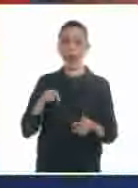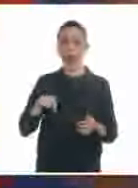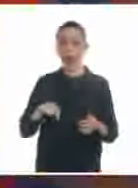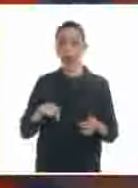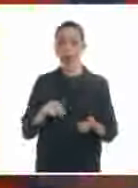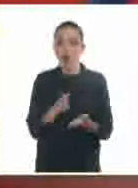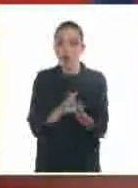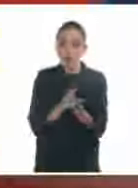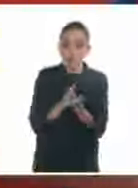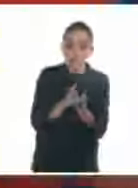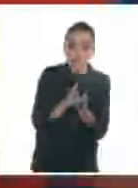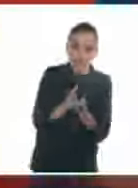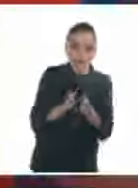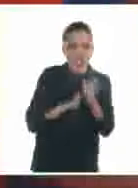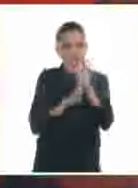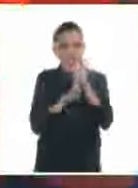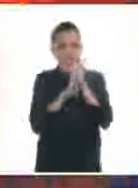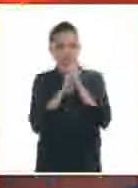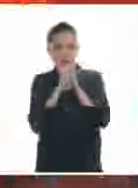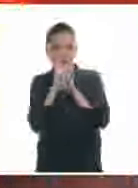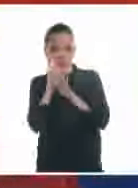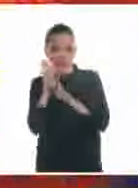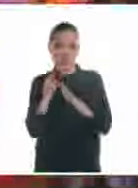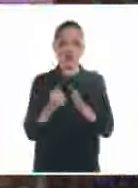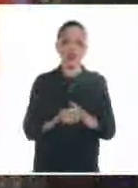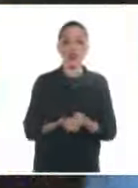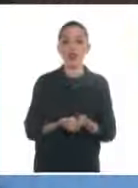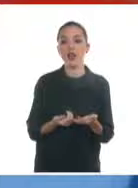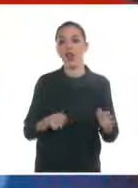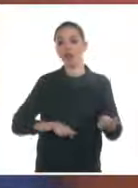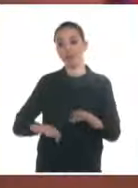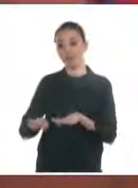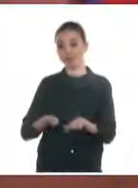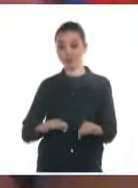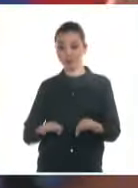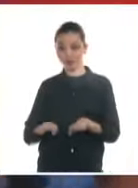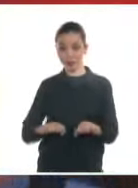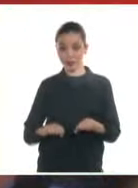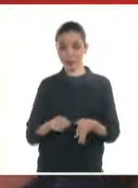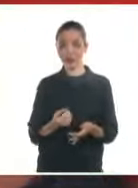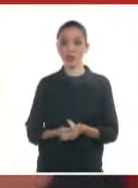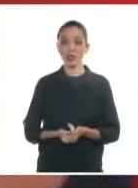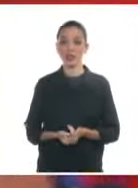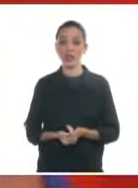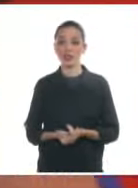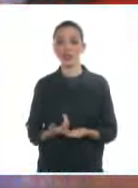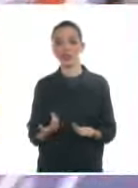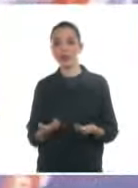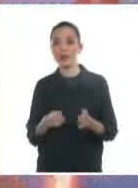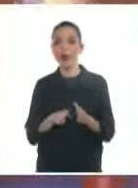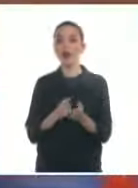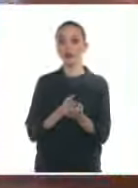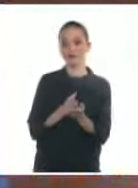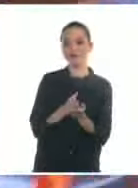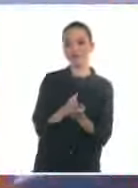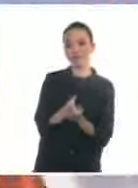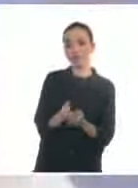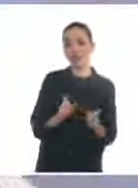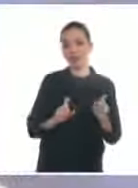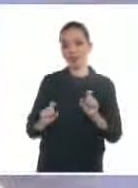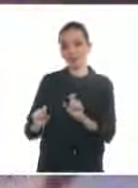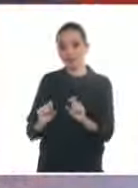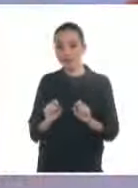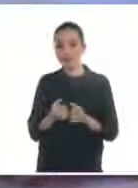En cuanto a Felipa, T46 en el salto de longitud, conquistó el cetro gracias a un registro de 5.32 metros y mantiene